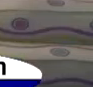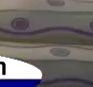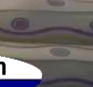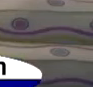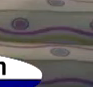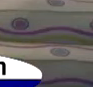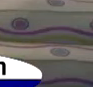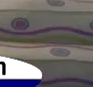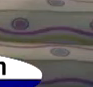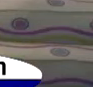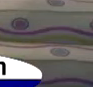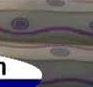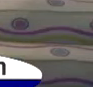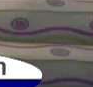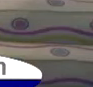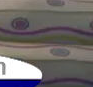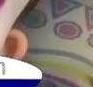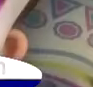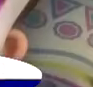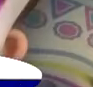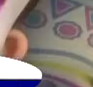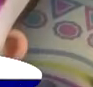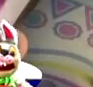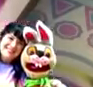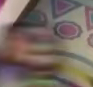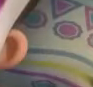y ellos harán de todo para sacarlo de la cama.